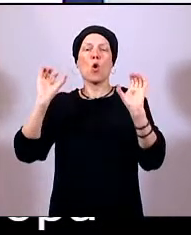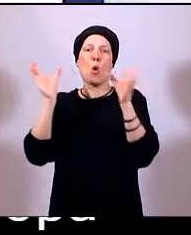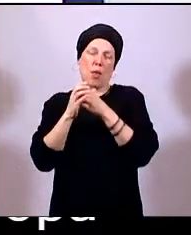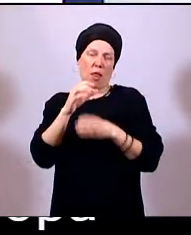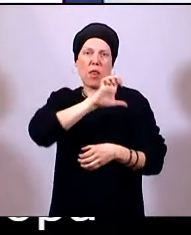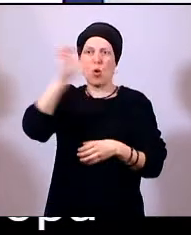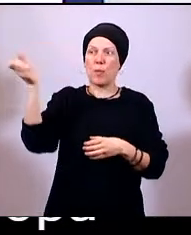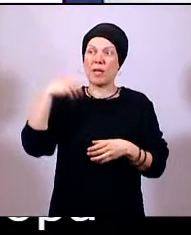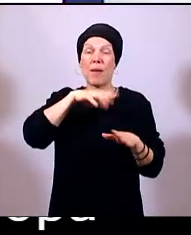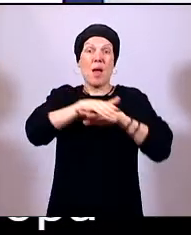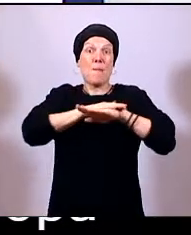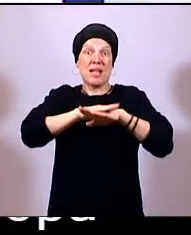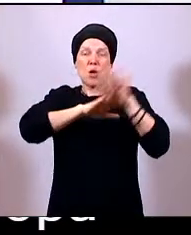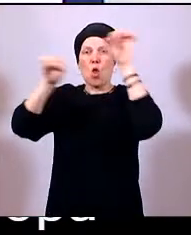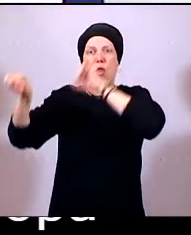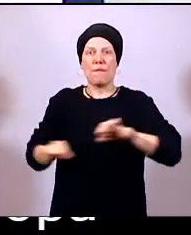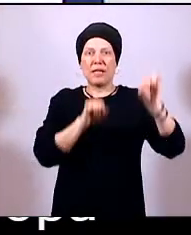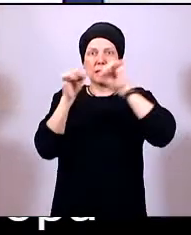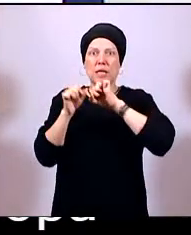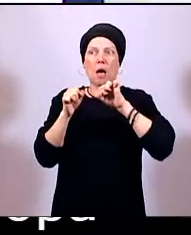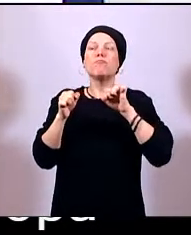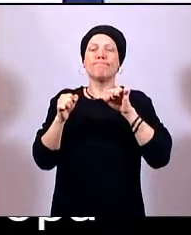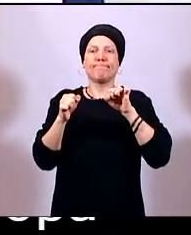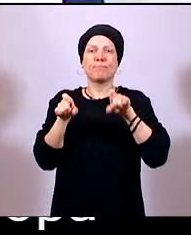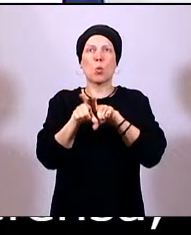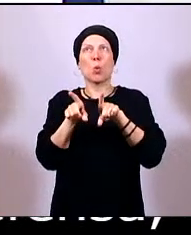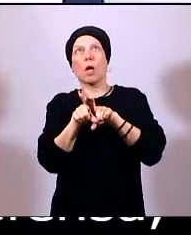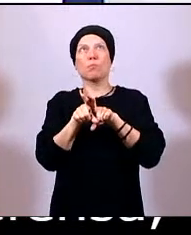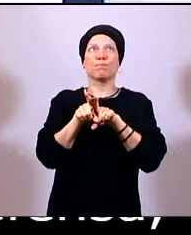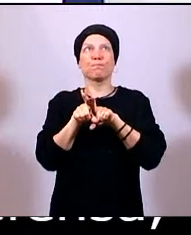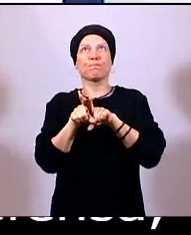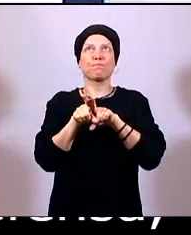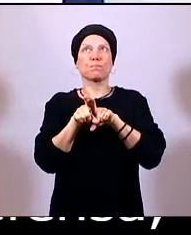Ministerio de Defensa están impulsando